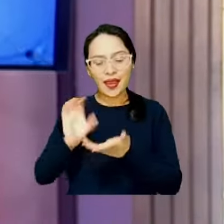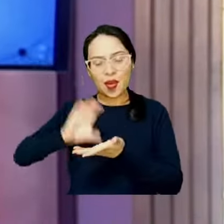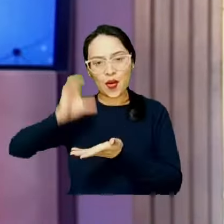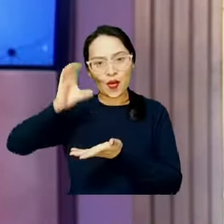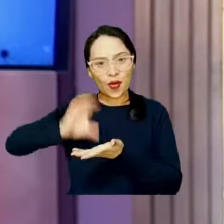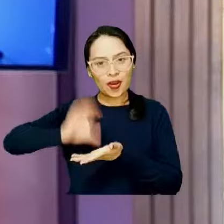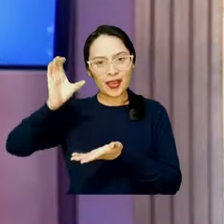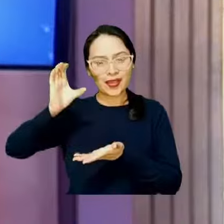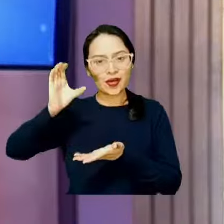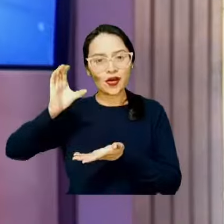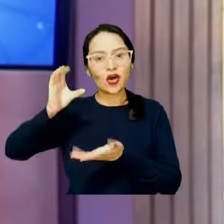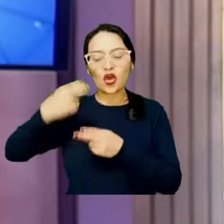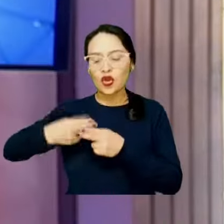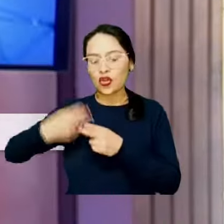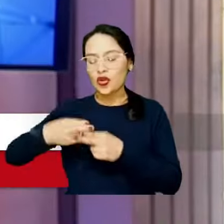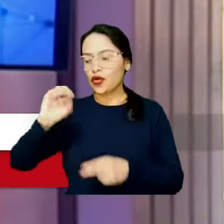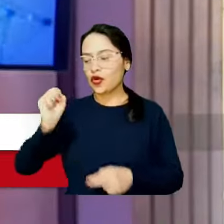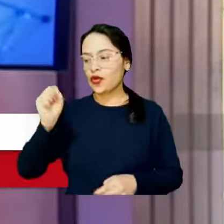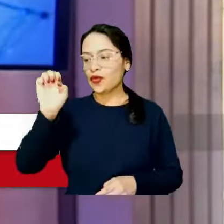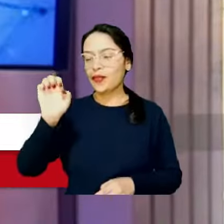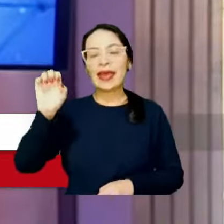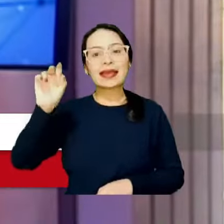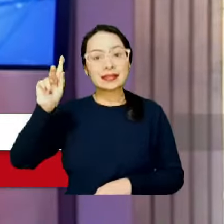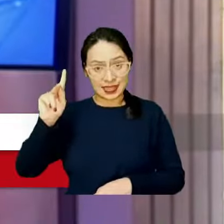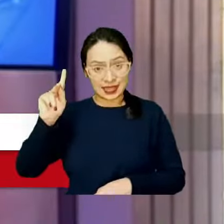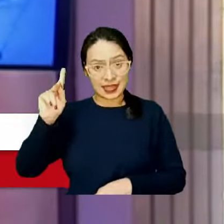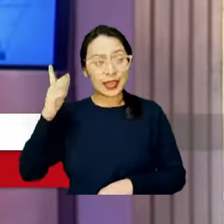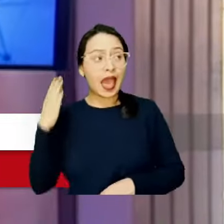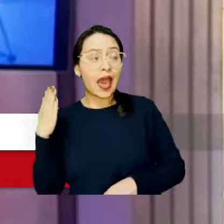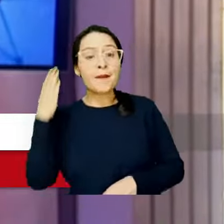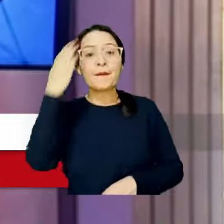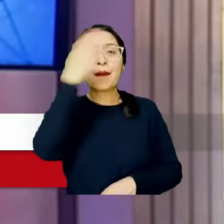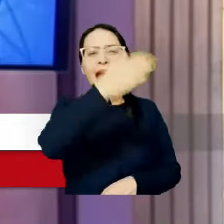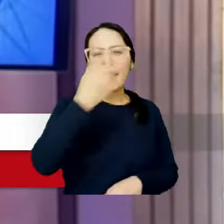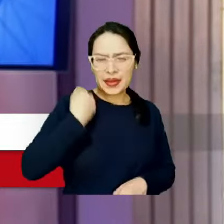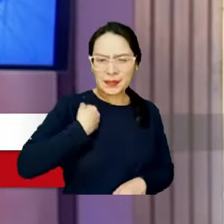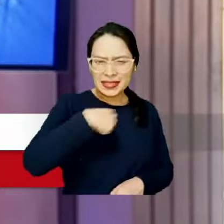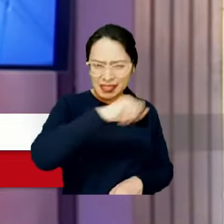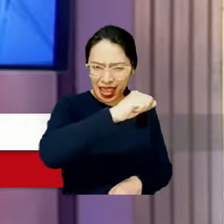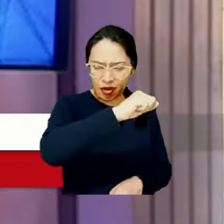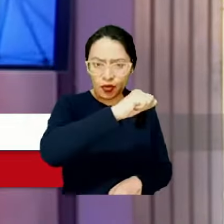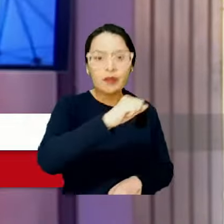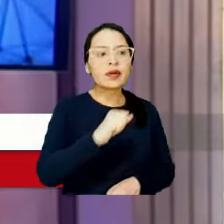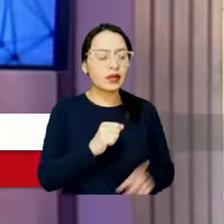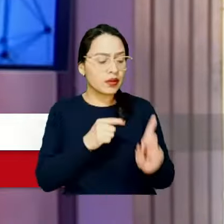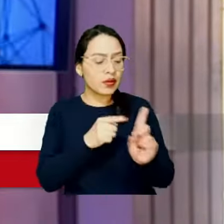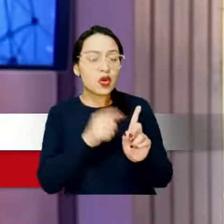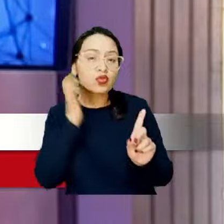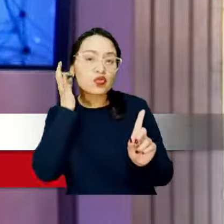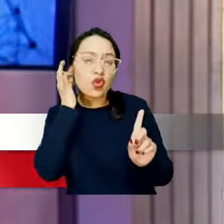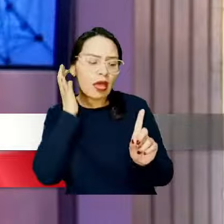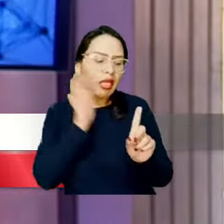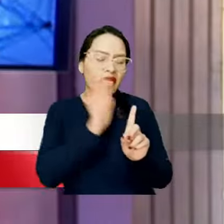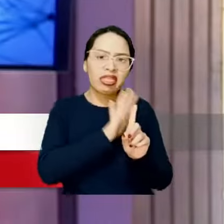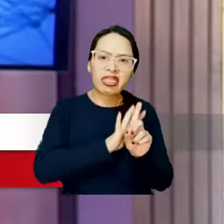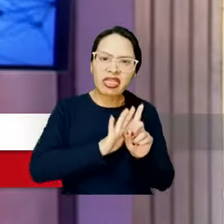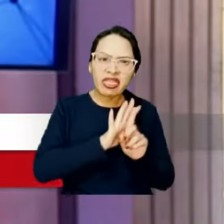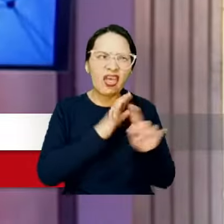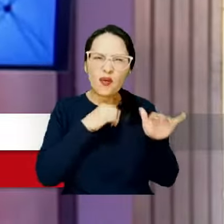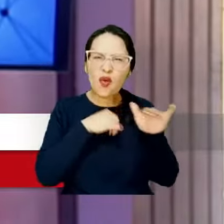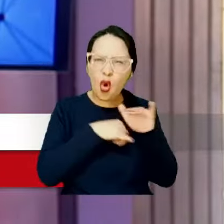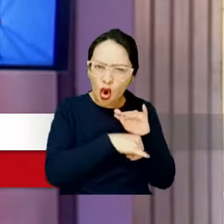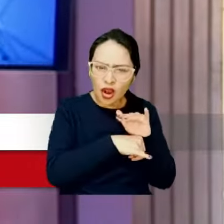en Guayaquil, afirman que no existe un informe toxicológico que demuestre que la supuesta víctima fue escopolaminada. Además, asevera